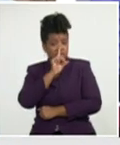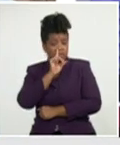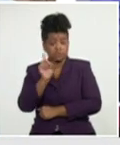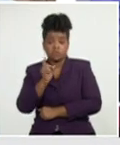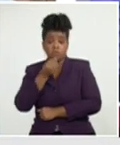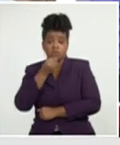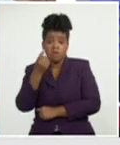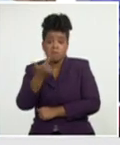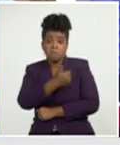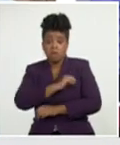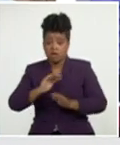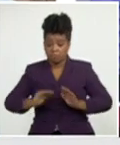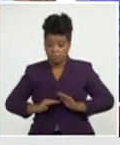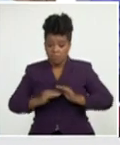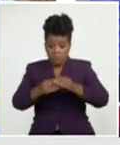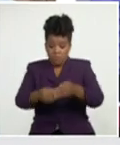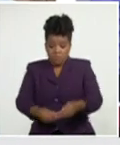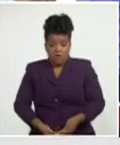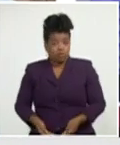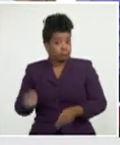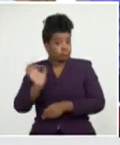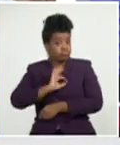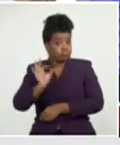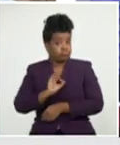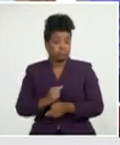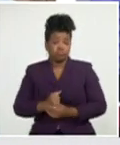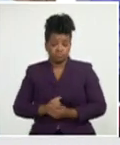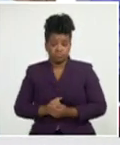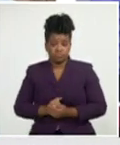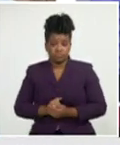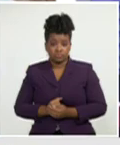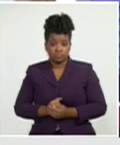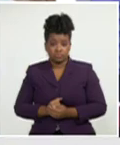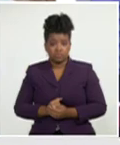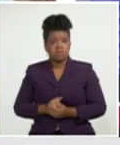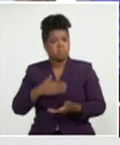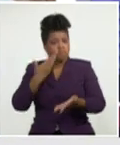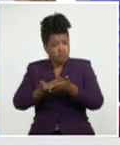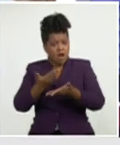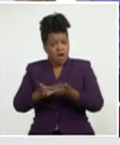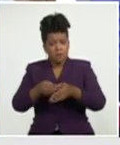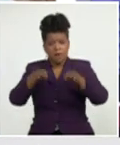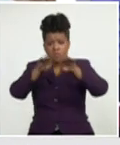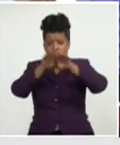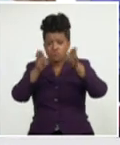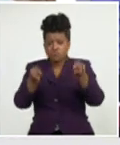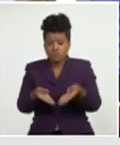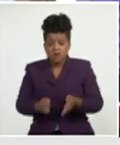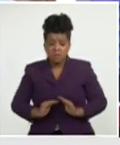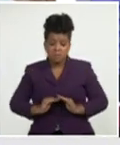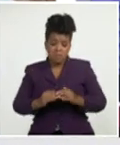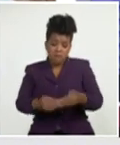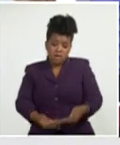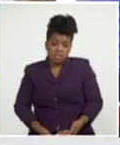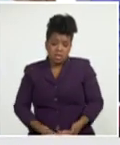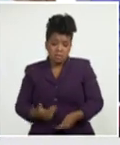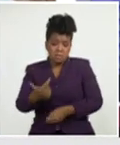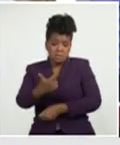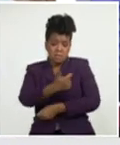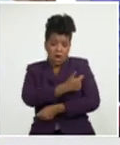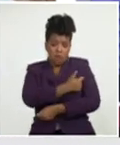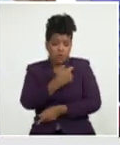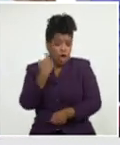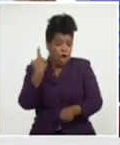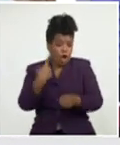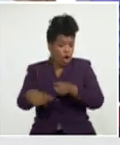embarazadas todavía. Si bien hay evidencias en el mundo incluso de que embarazadas que por azar se han vacunado, incluso con otras plataformas de